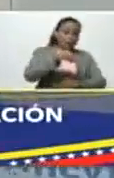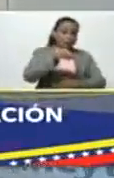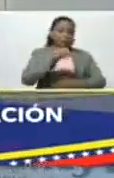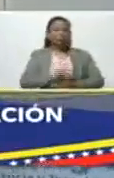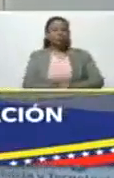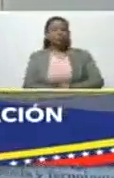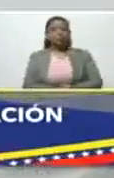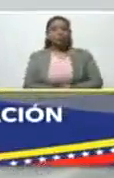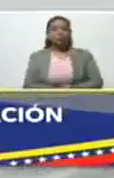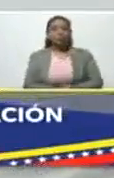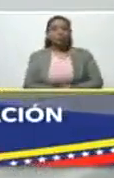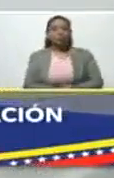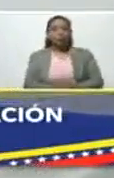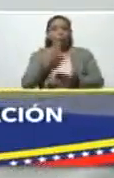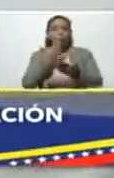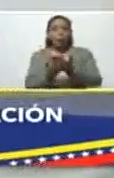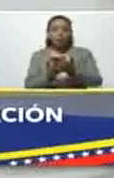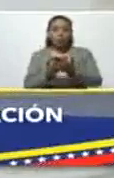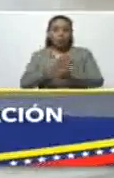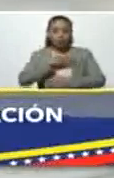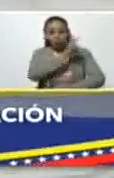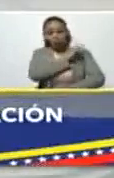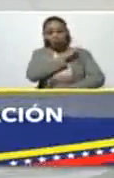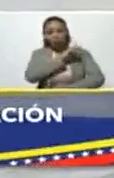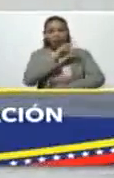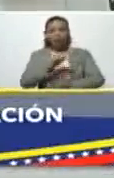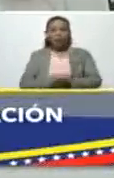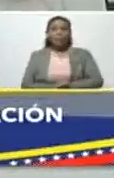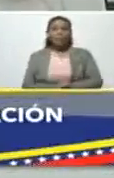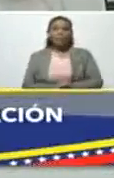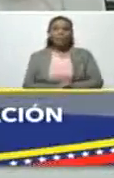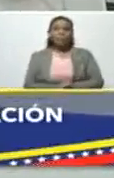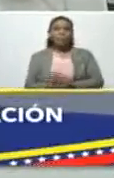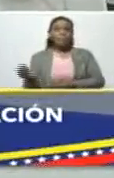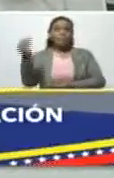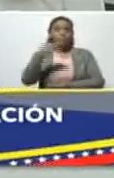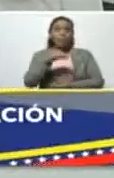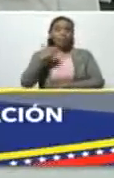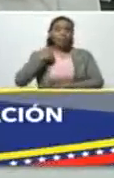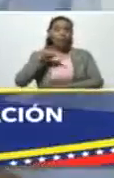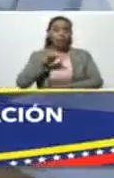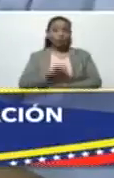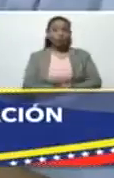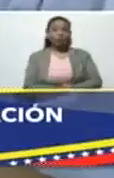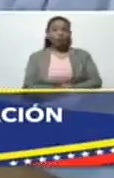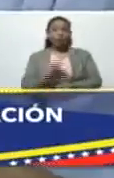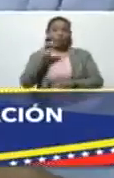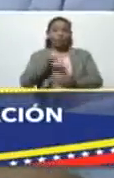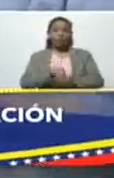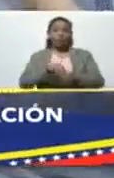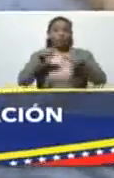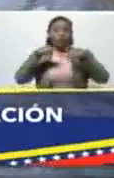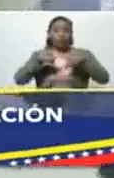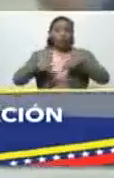Adicionalmente, con su permiso, mi comandante en jefe, adicionalmente tenemos dentro de estos